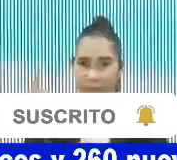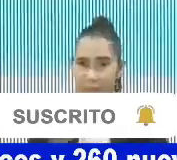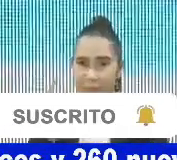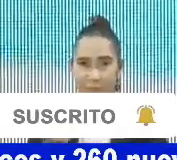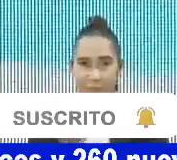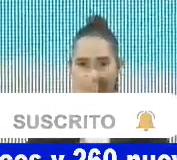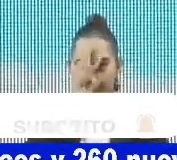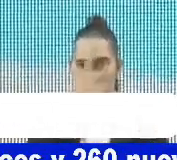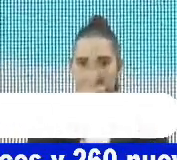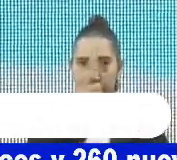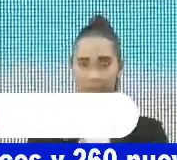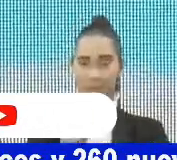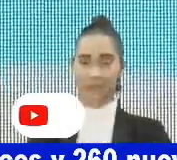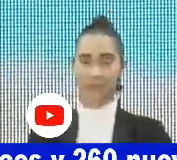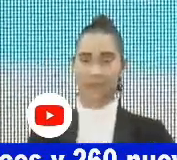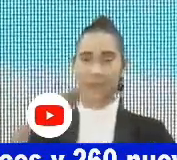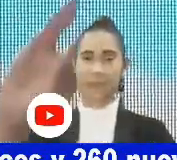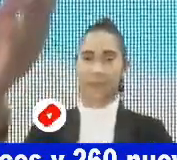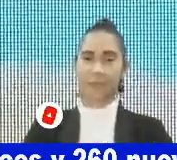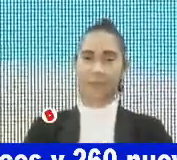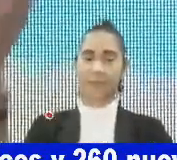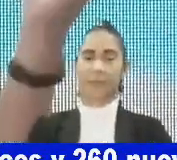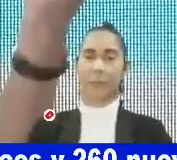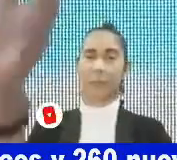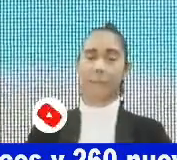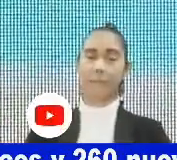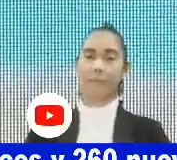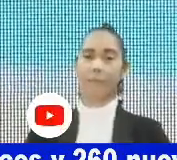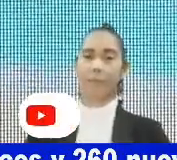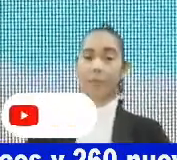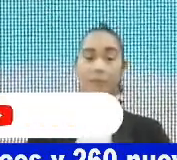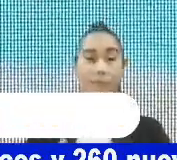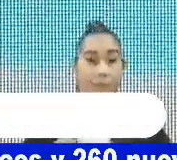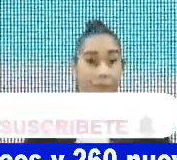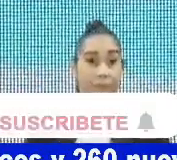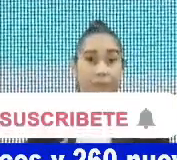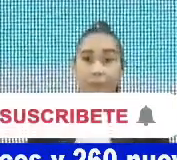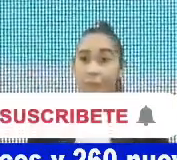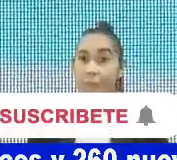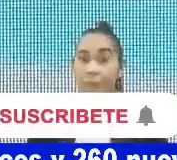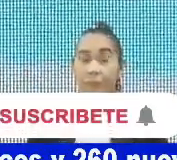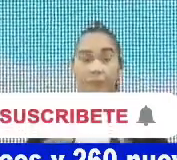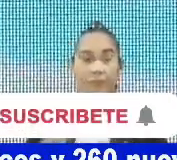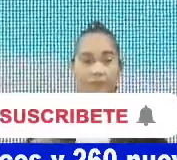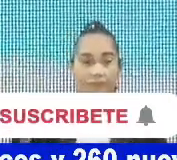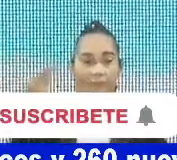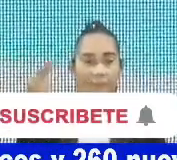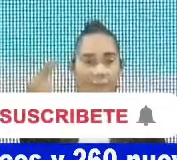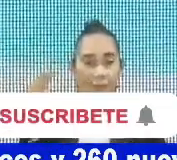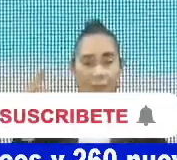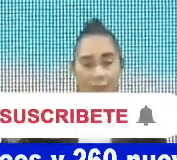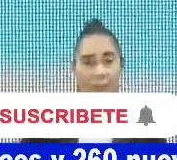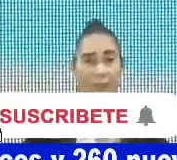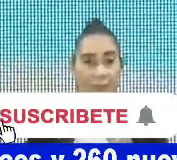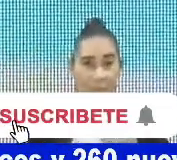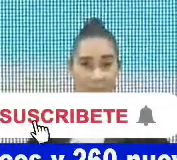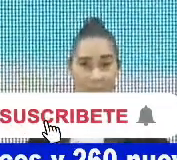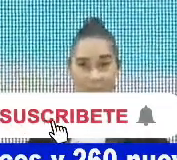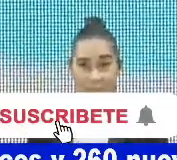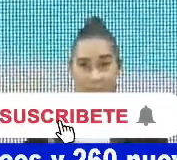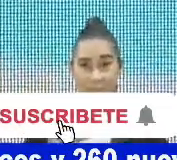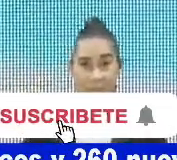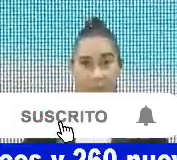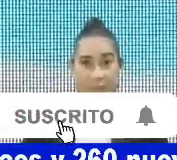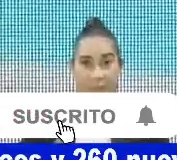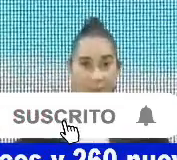pueblo dominicano. Es definitivamente para mí un gran honor pues darle la bienvenida en nombre